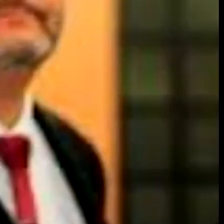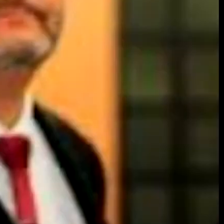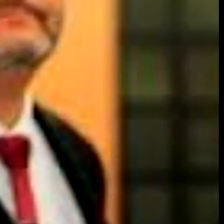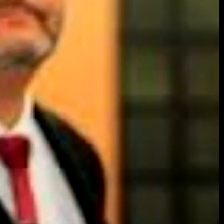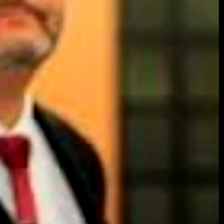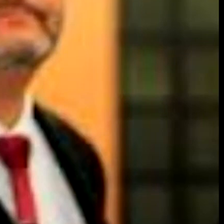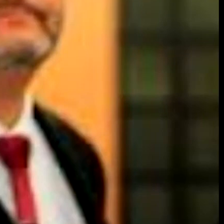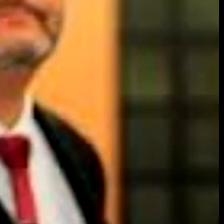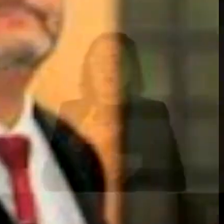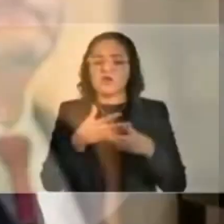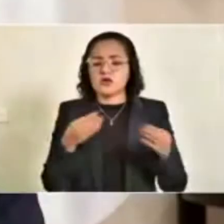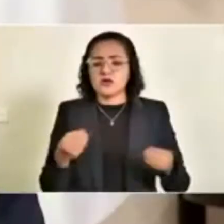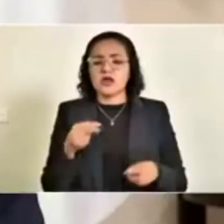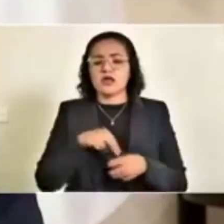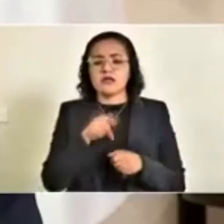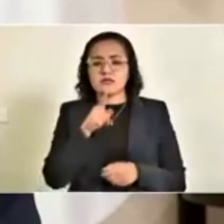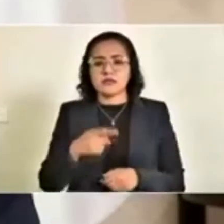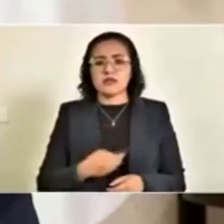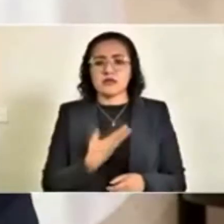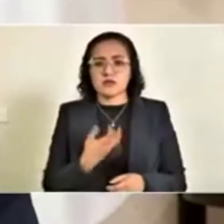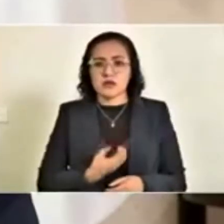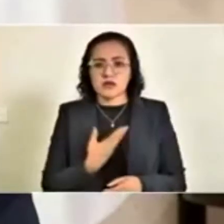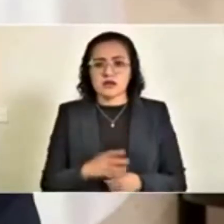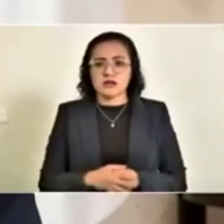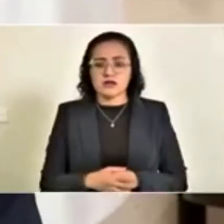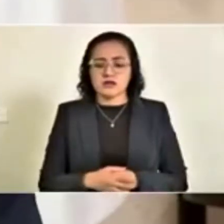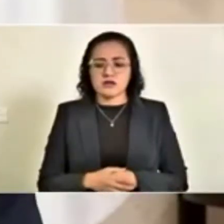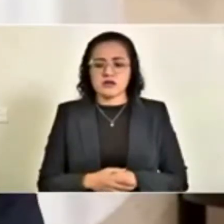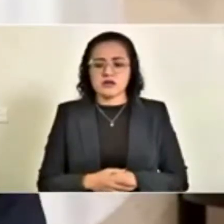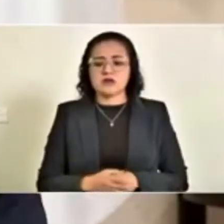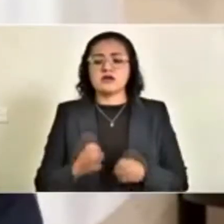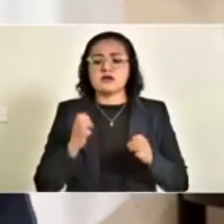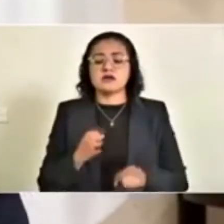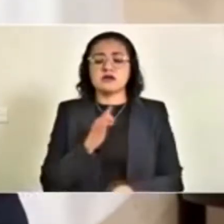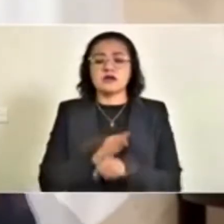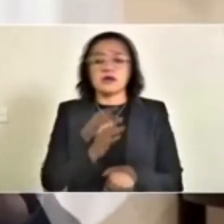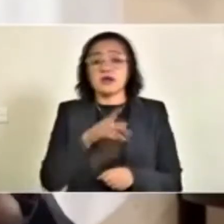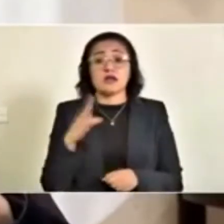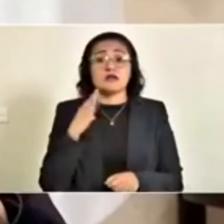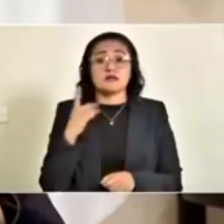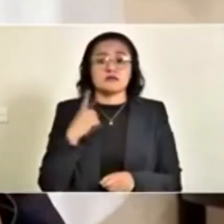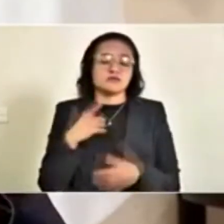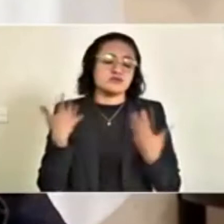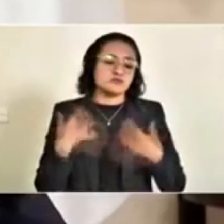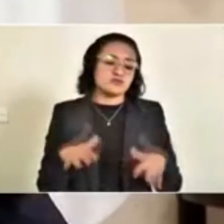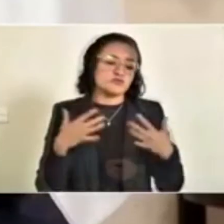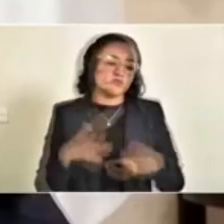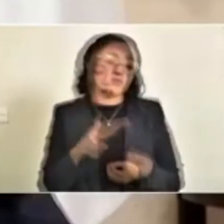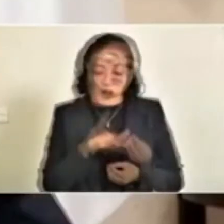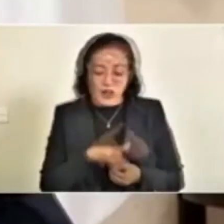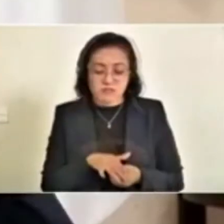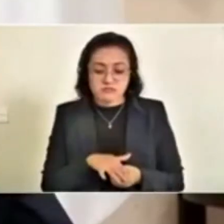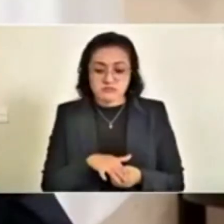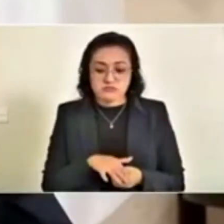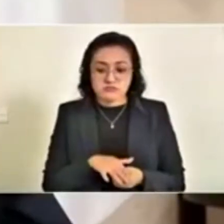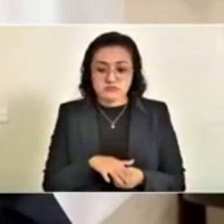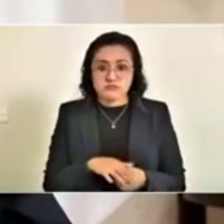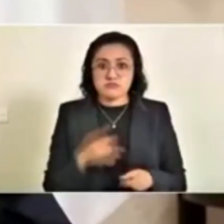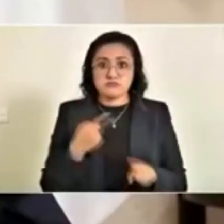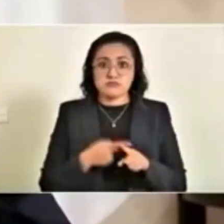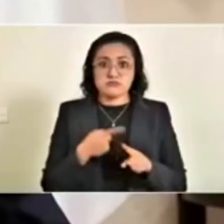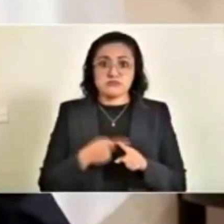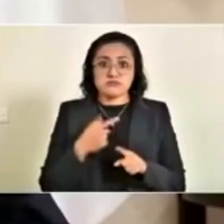mañana el gobernador Miguel Barbosa Huerta. Mire, es un asunto que se está ventilando en el Congreso, hasta donde yo leí el